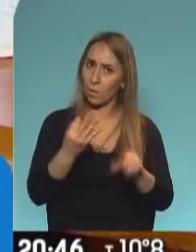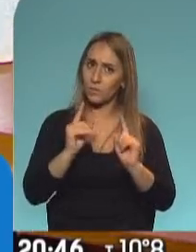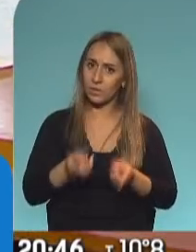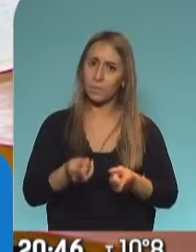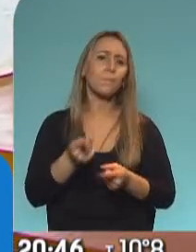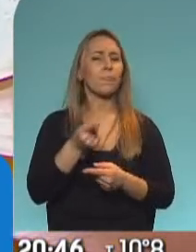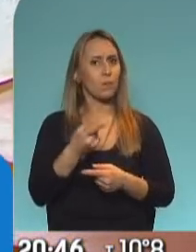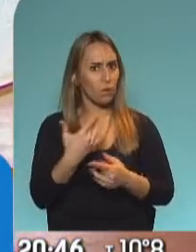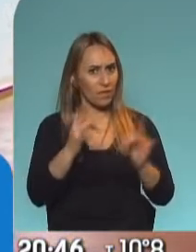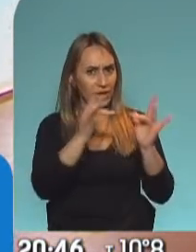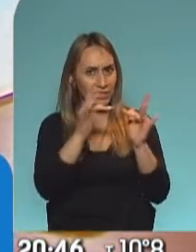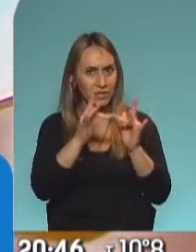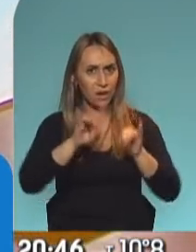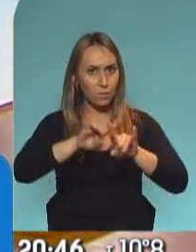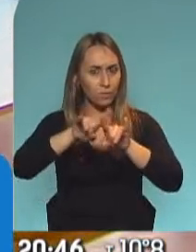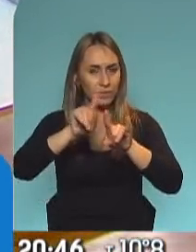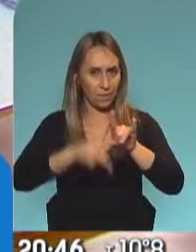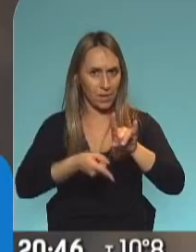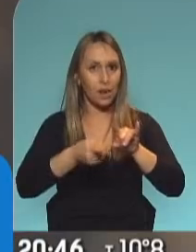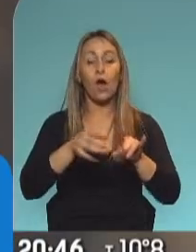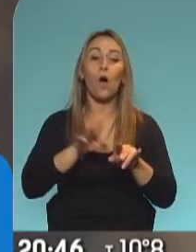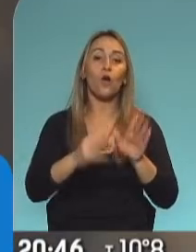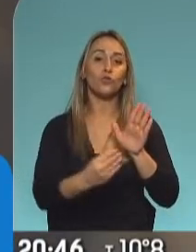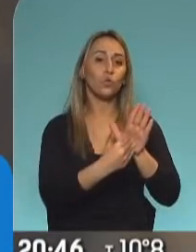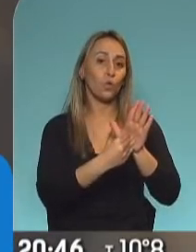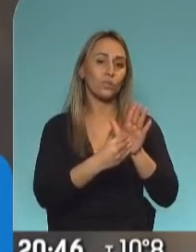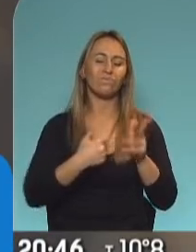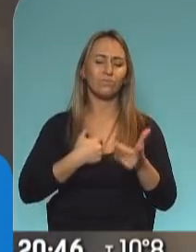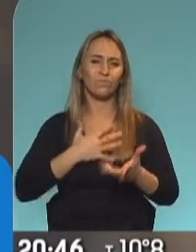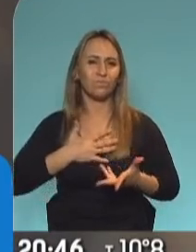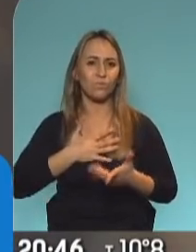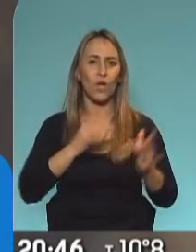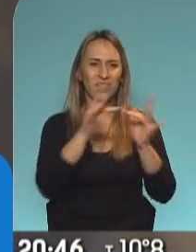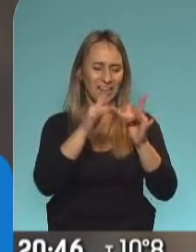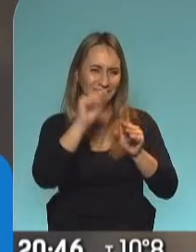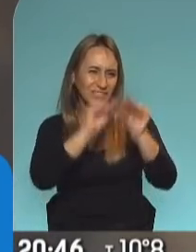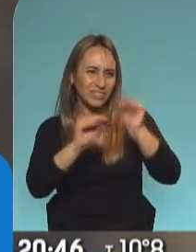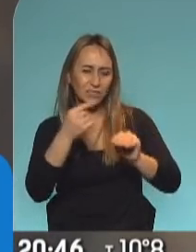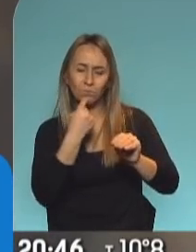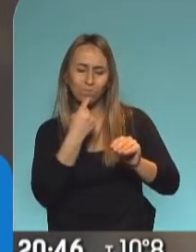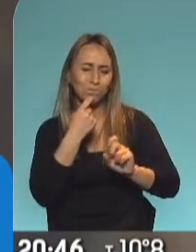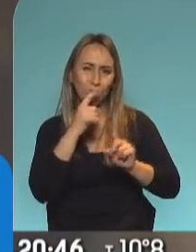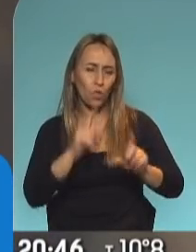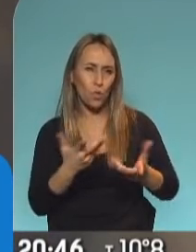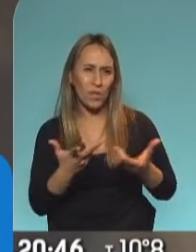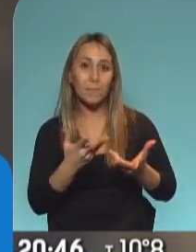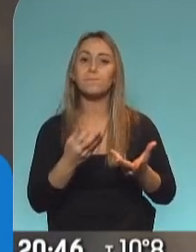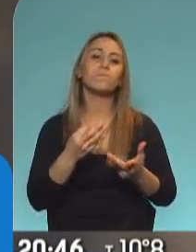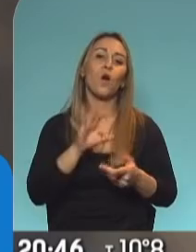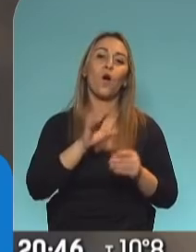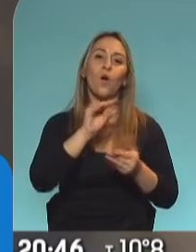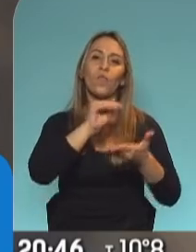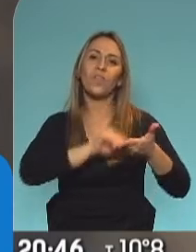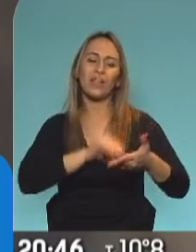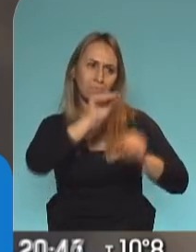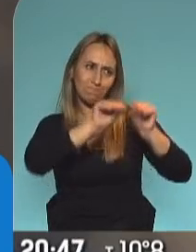la web? A través de la web o pidiendo un turno si no te sentís cómodo trabajando por internet o llenando tus datos por internet, pero muy importante